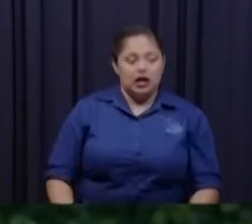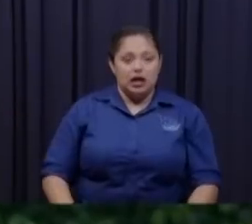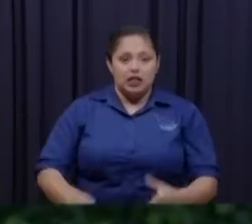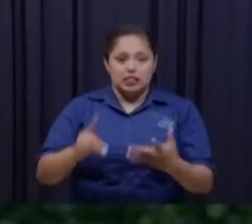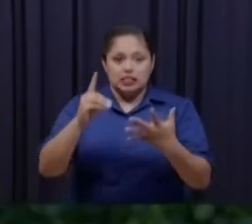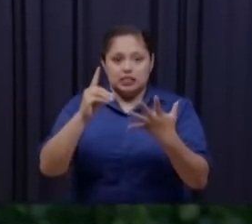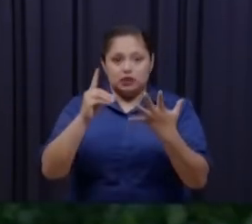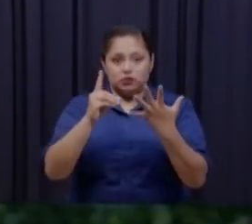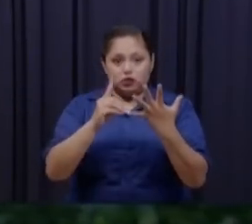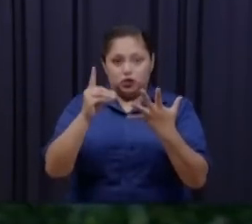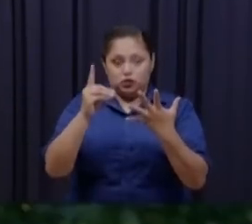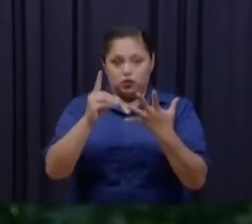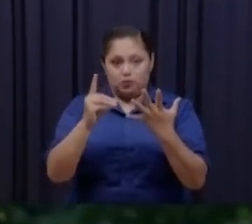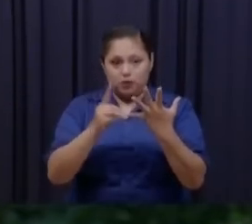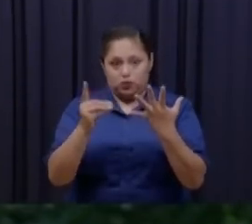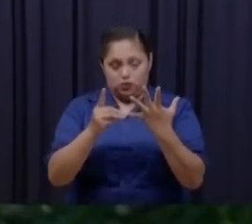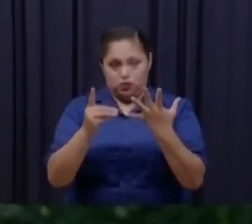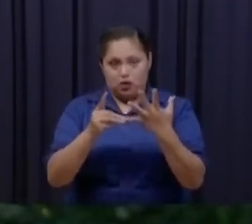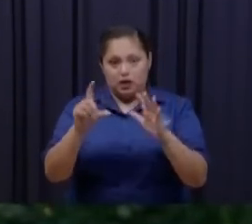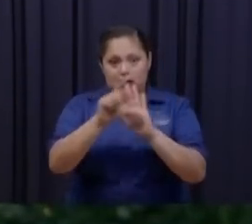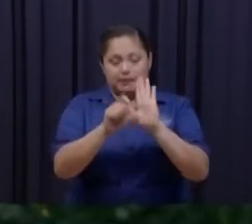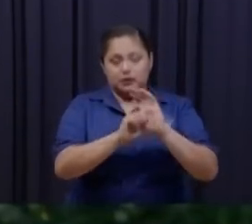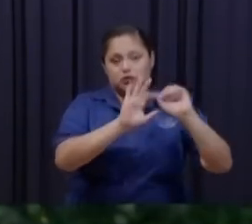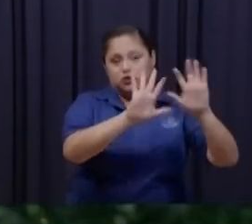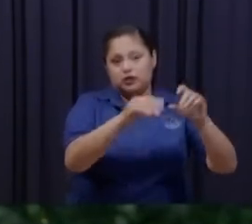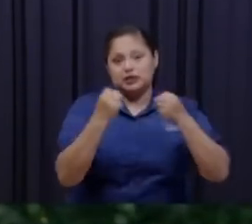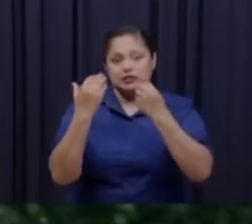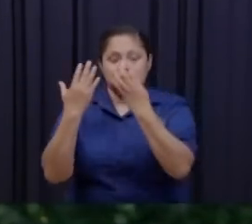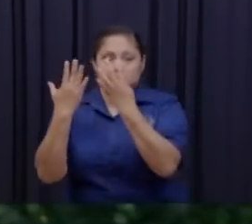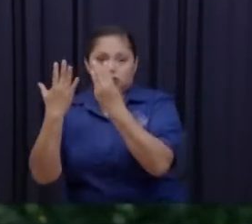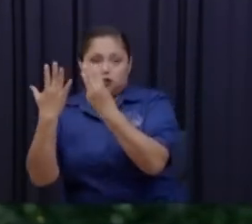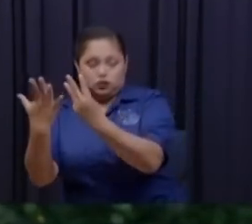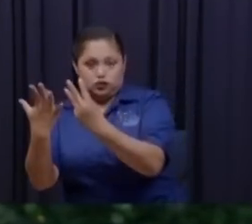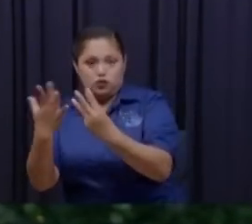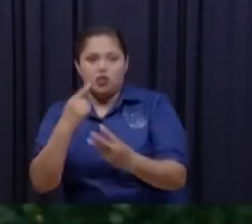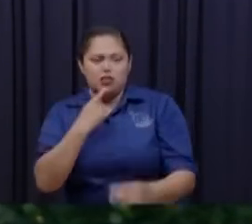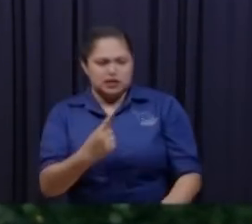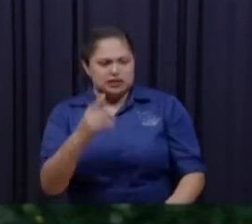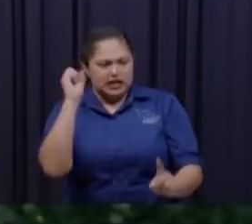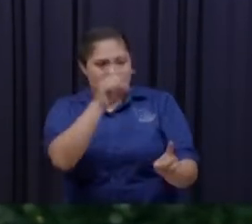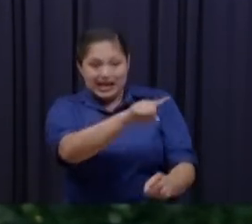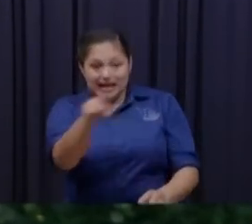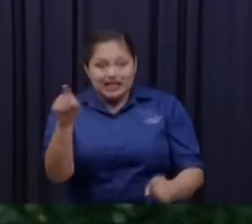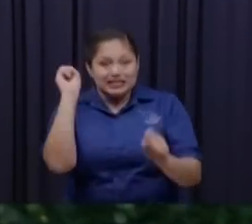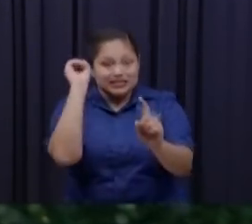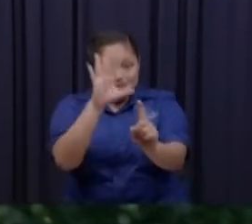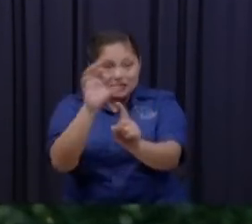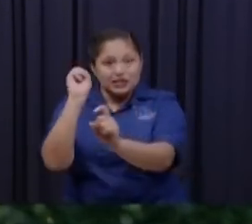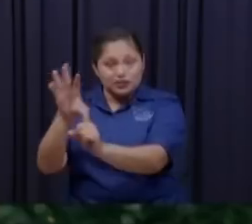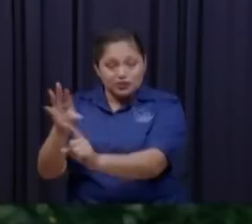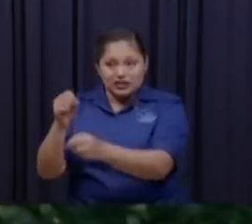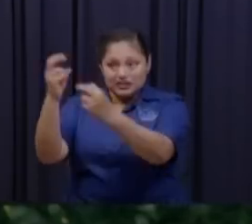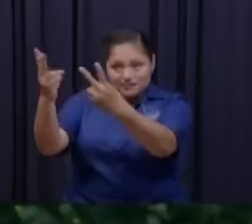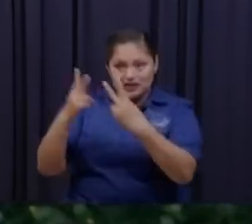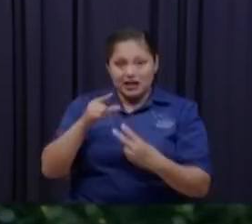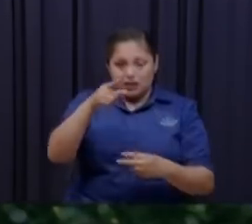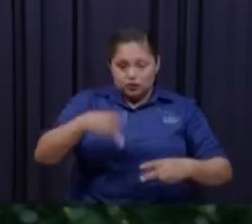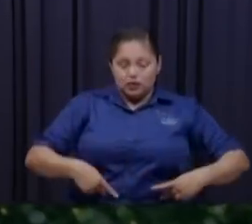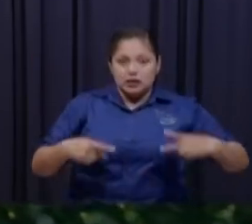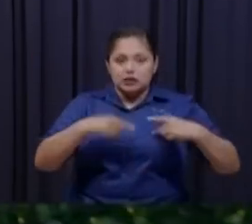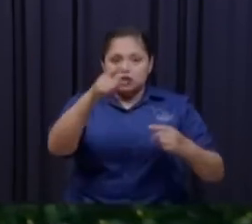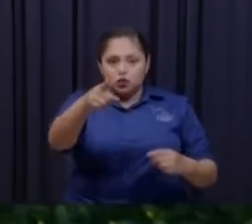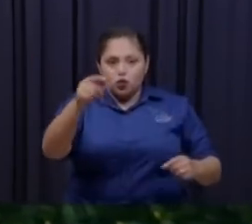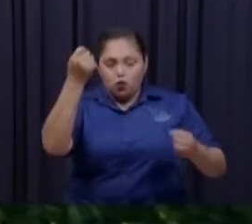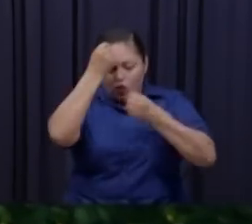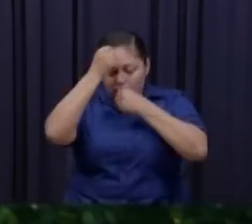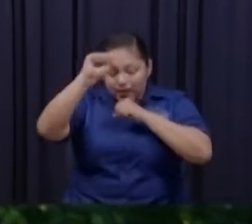Deuteronomio 28 es impresionante porque dice: estas bendiciones vendrán sobre tu vida si obedeces